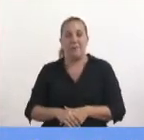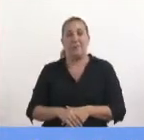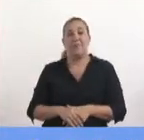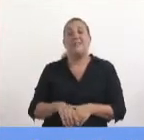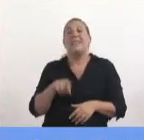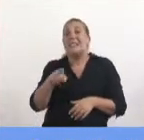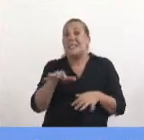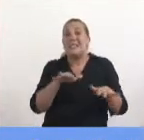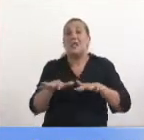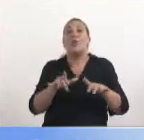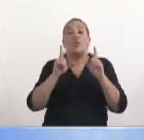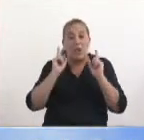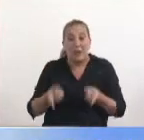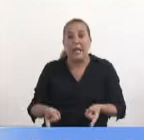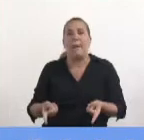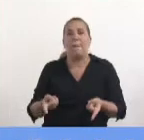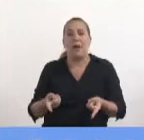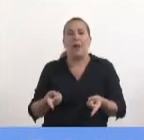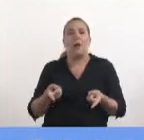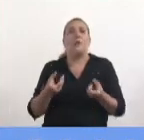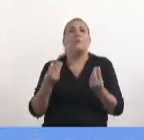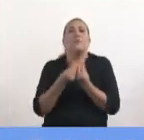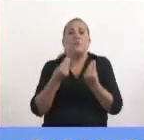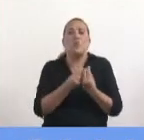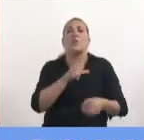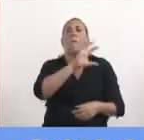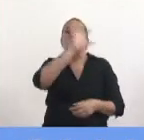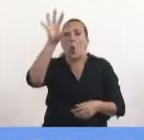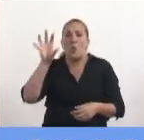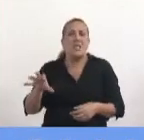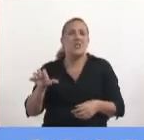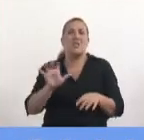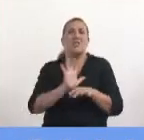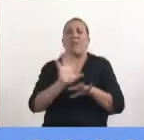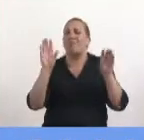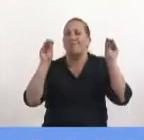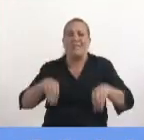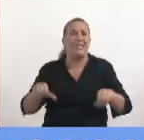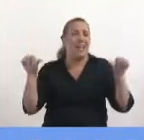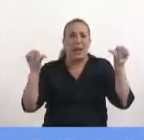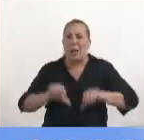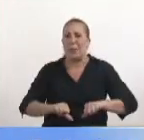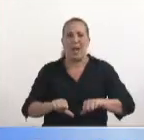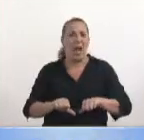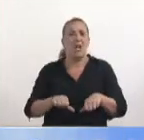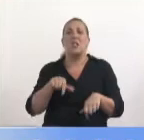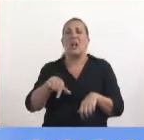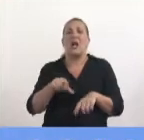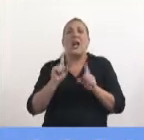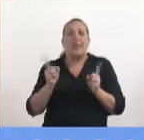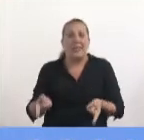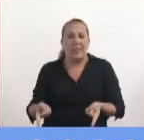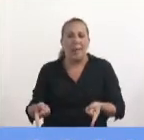esa situación también encontró a muchísimas provincias quebradas, incluso la de Misiones, que llegó a